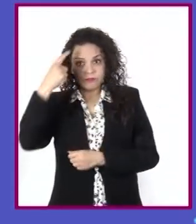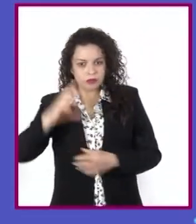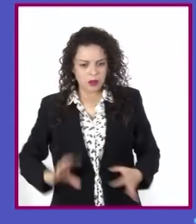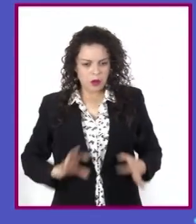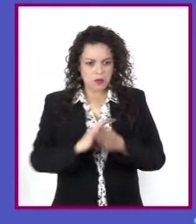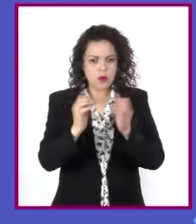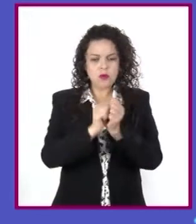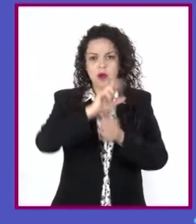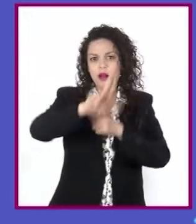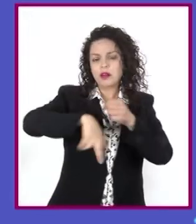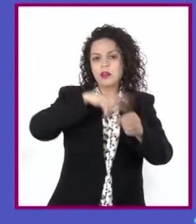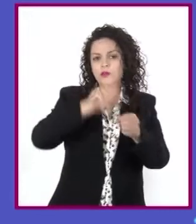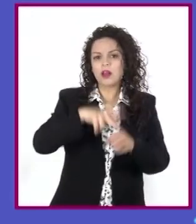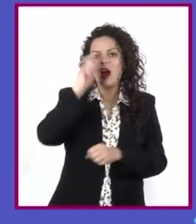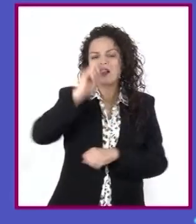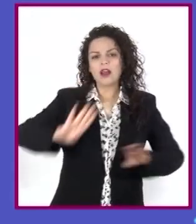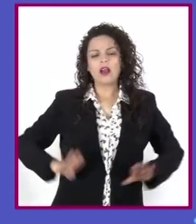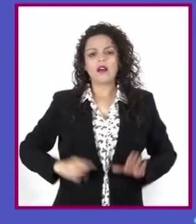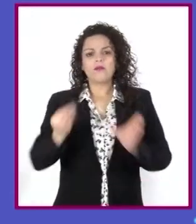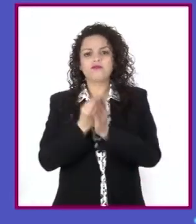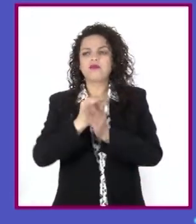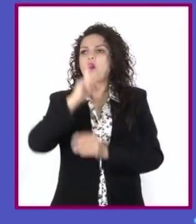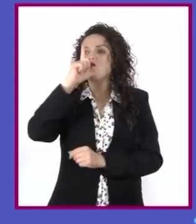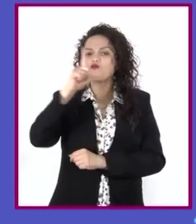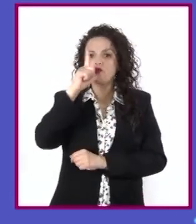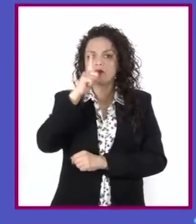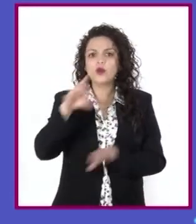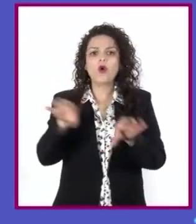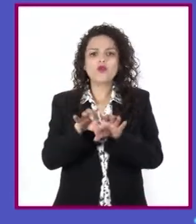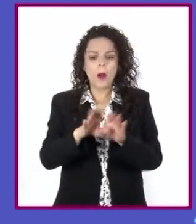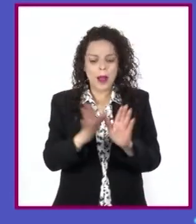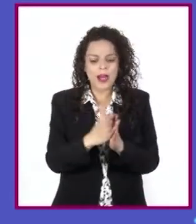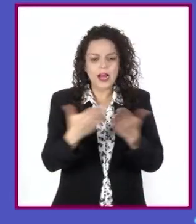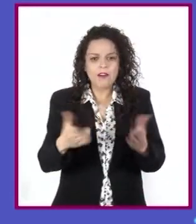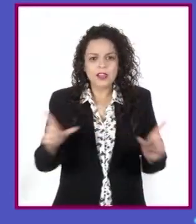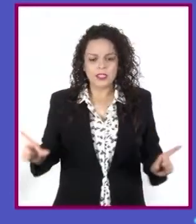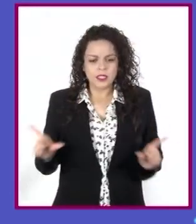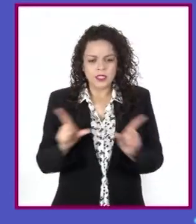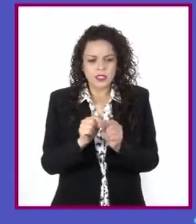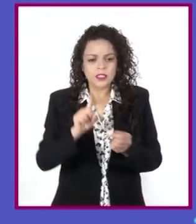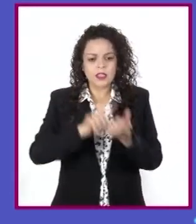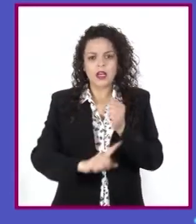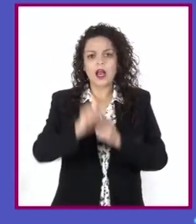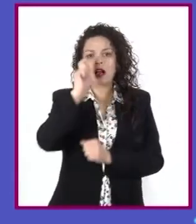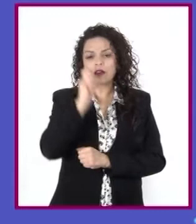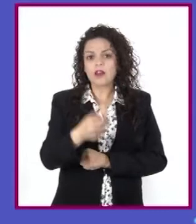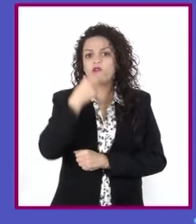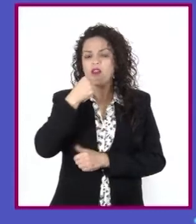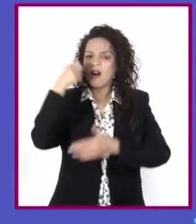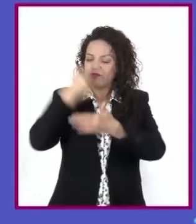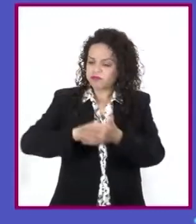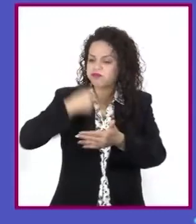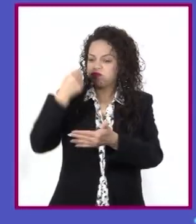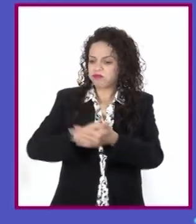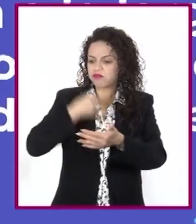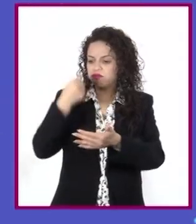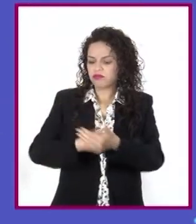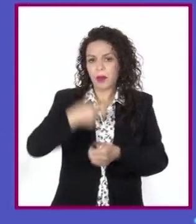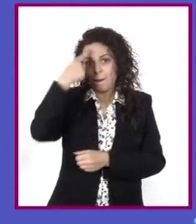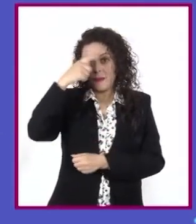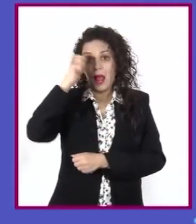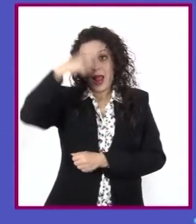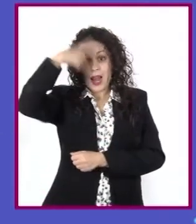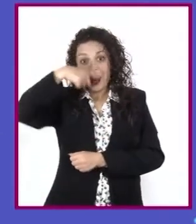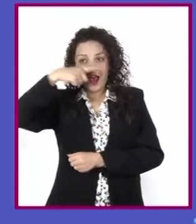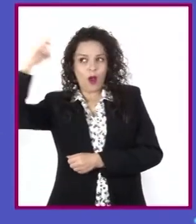naturaleza de la luz a través primero de una breve revista a la larga batalla del hombre por alumbrarse de noche.